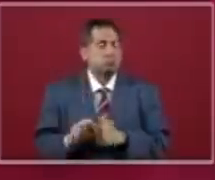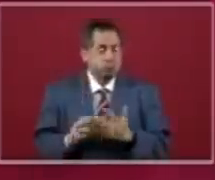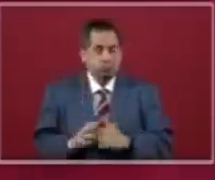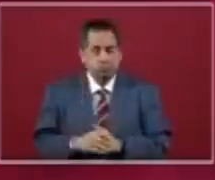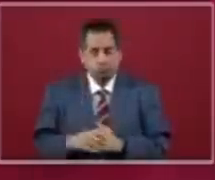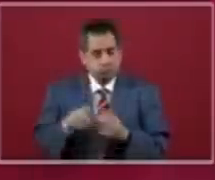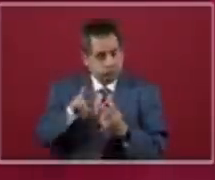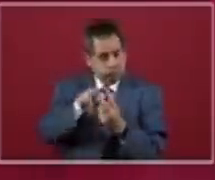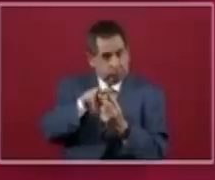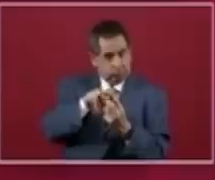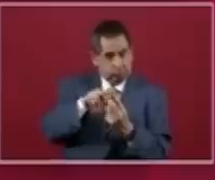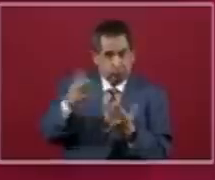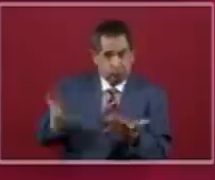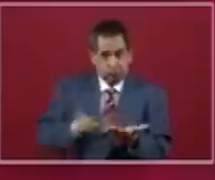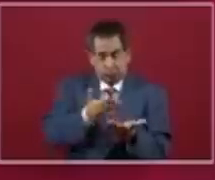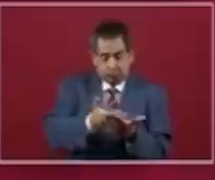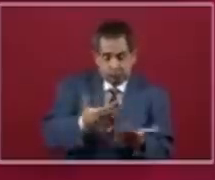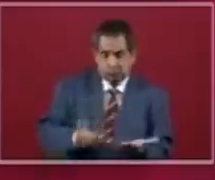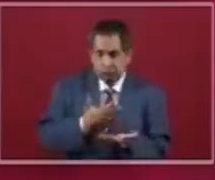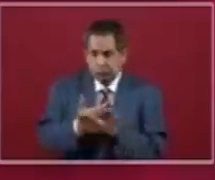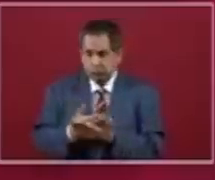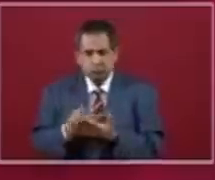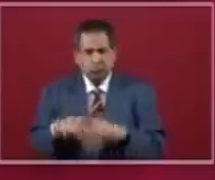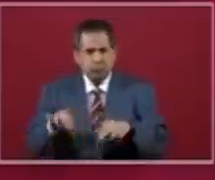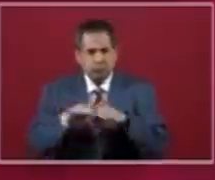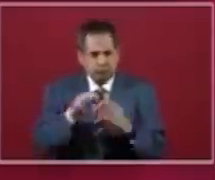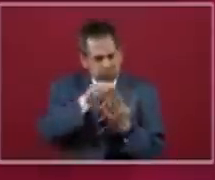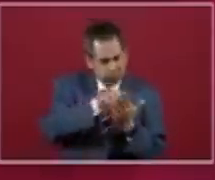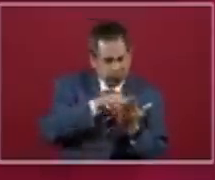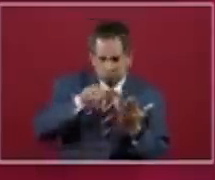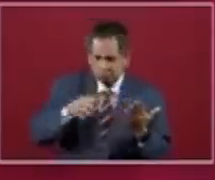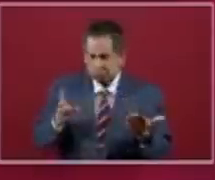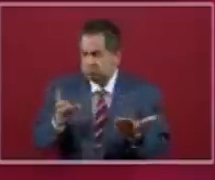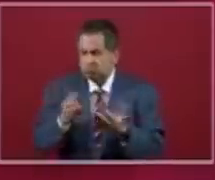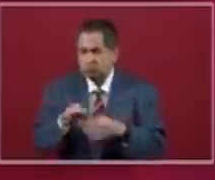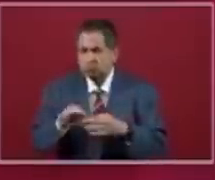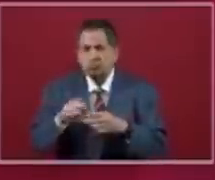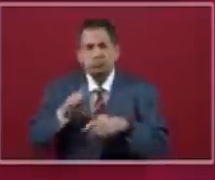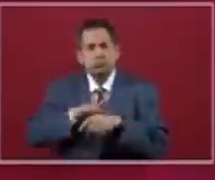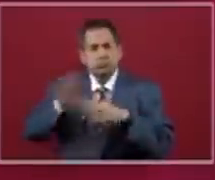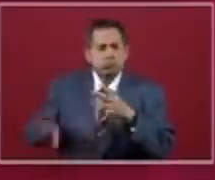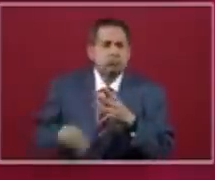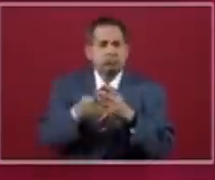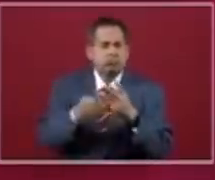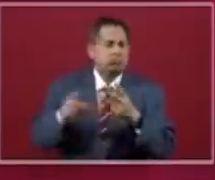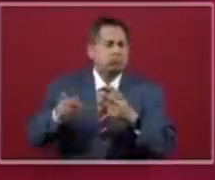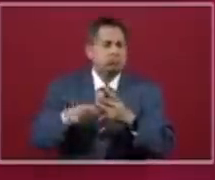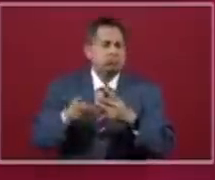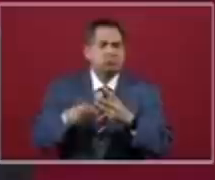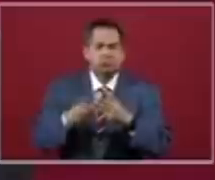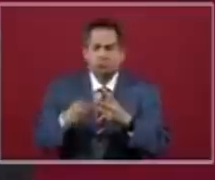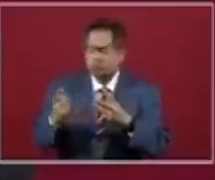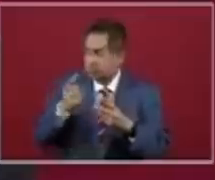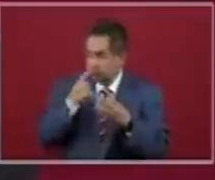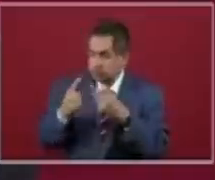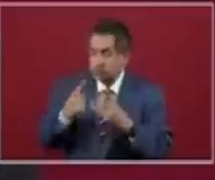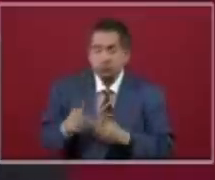las dos propuestas muy importantes, yo le agregué la tercera, y